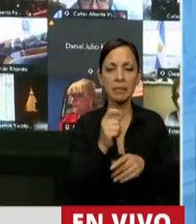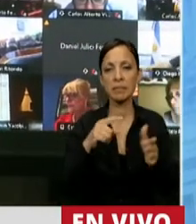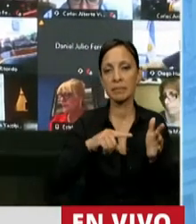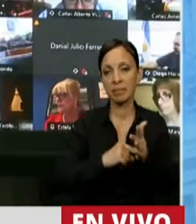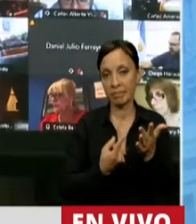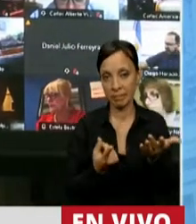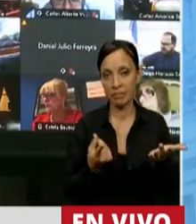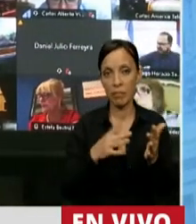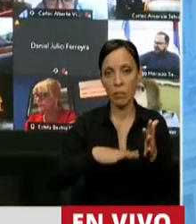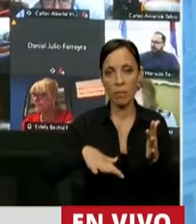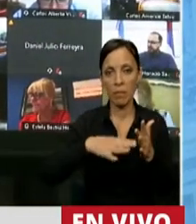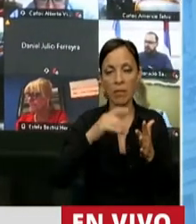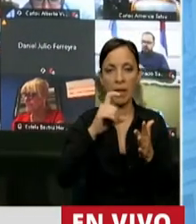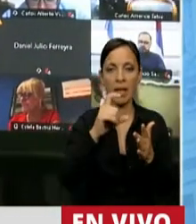porteños.